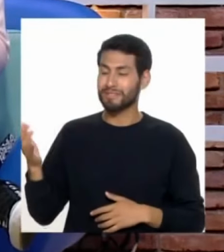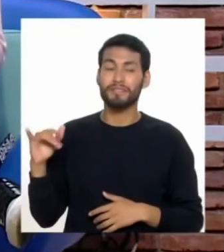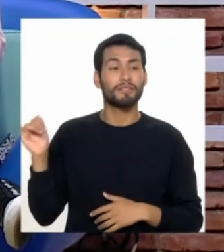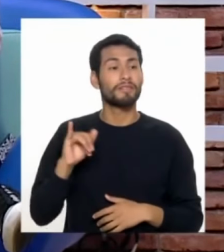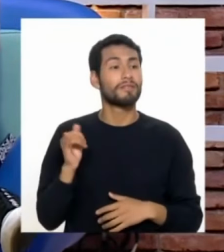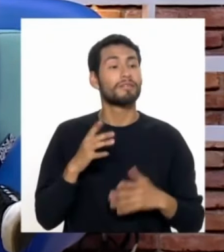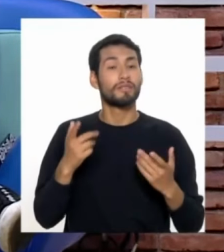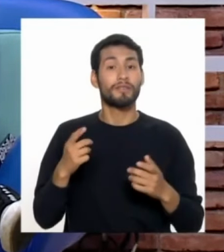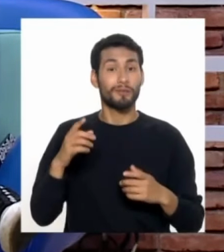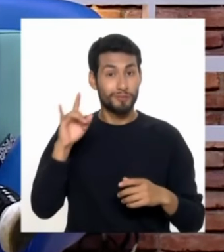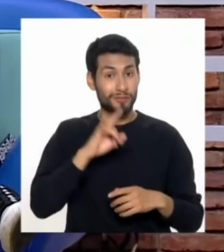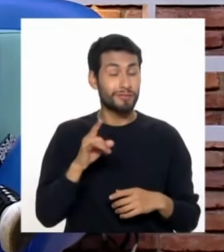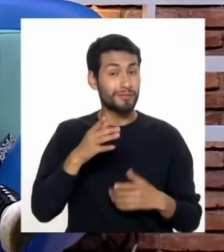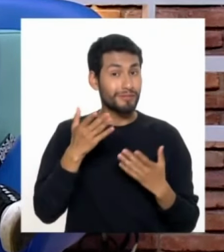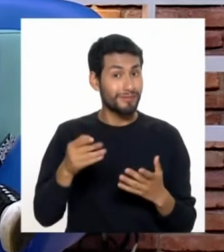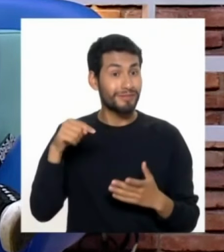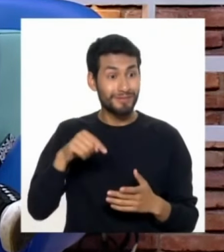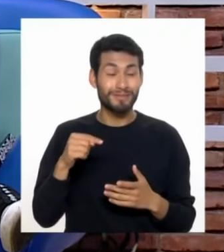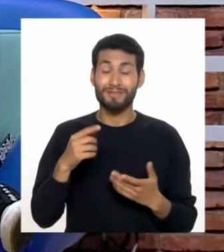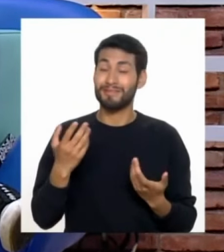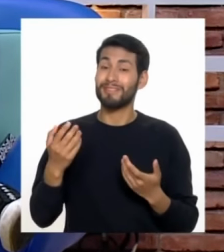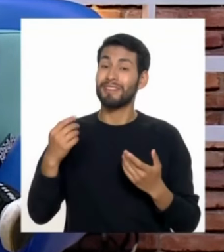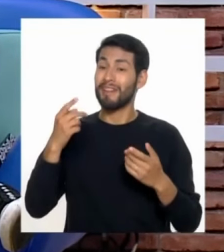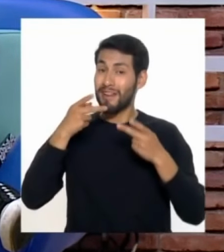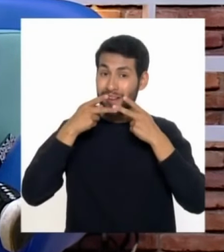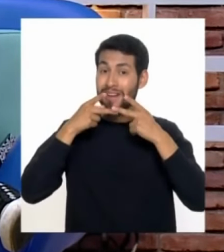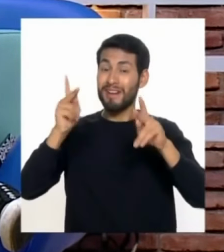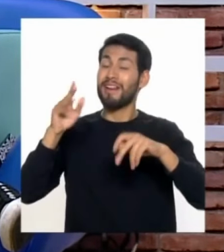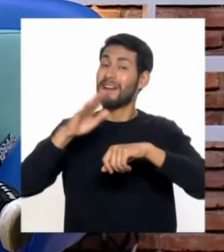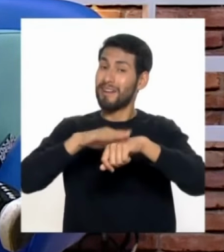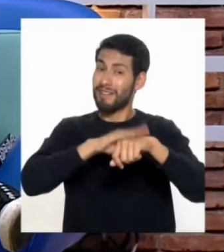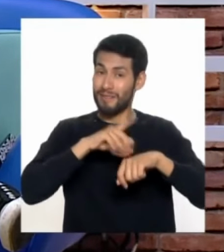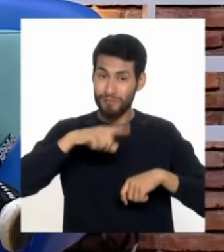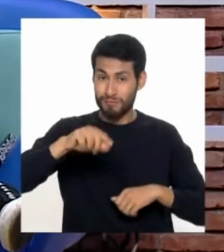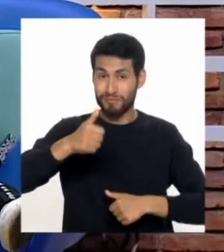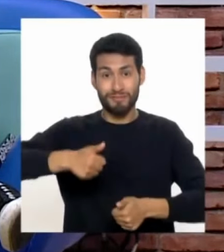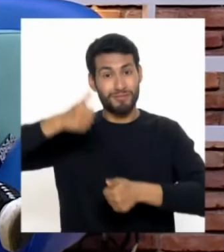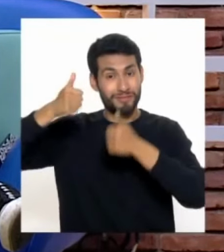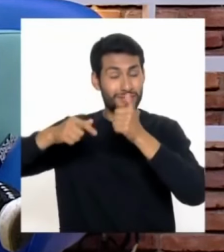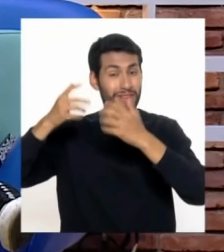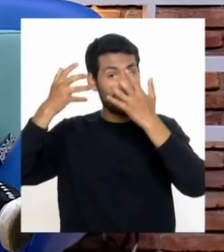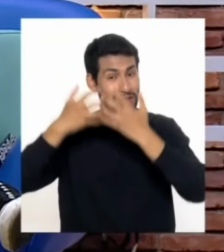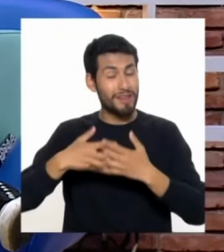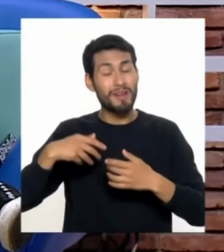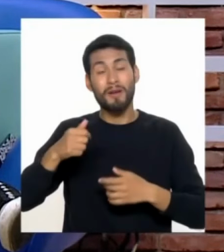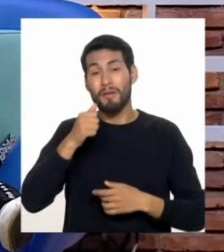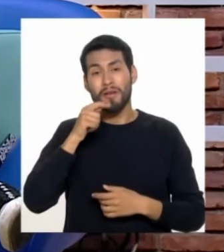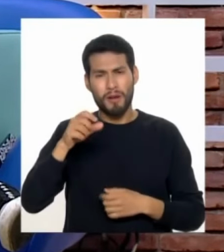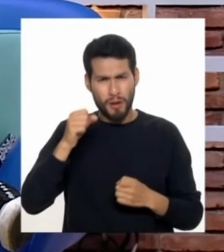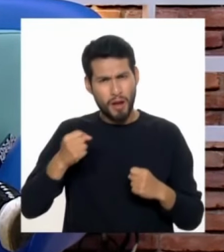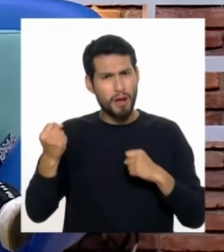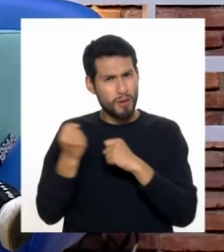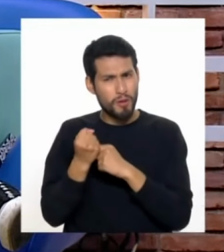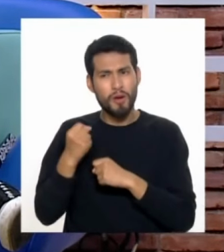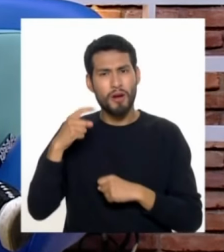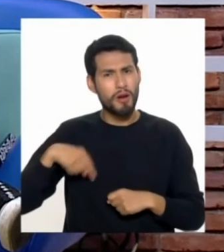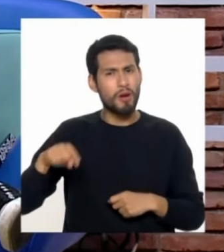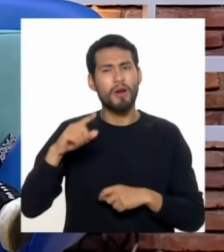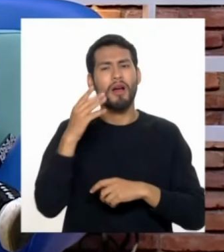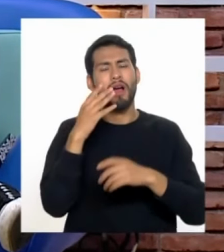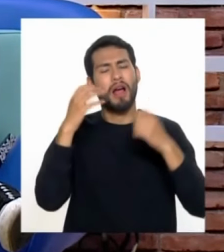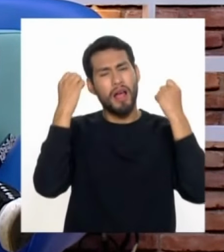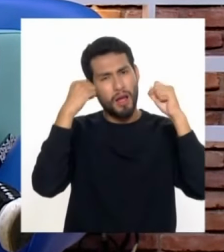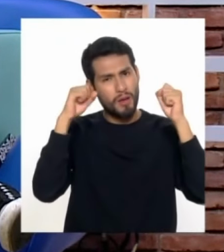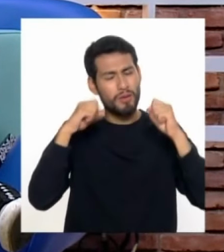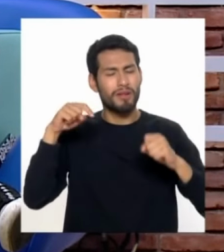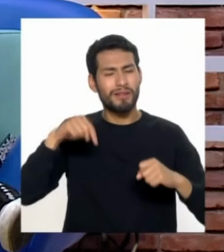también utilizar precisamente esta ventana para hacer el llamado a las autoridades, a las empresas privadas, a que apoyen a nuestros